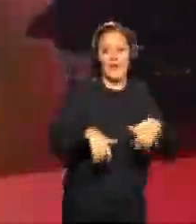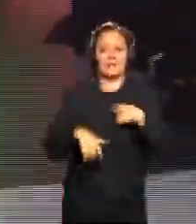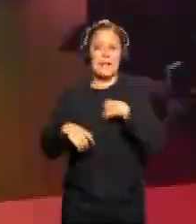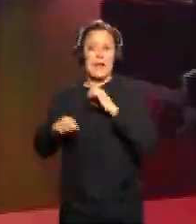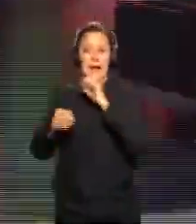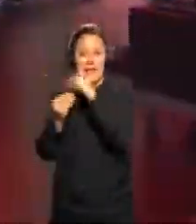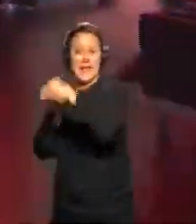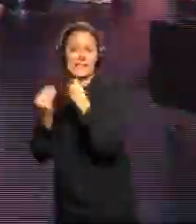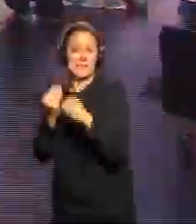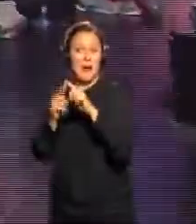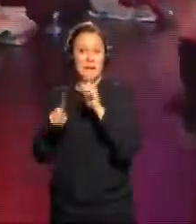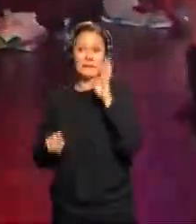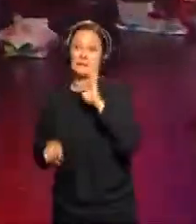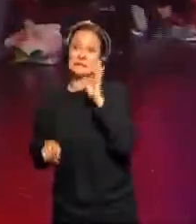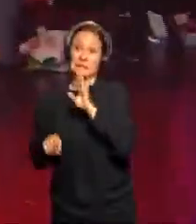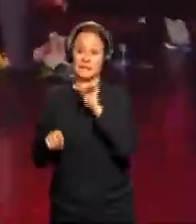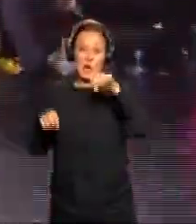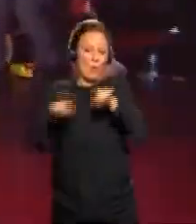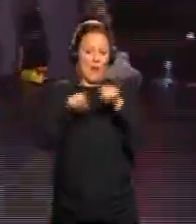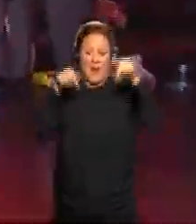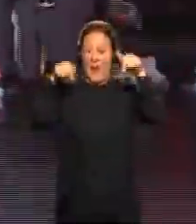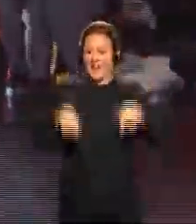Como aquí no hay nada. Por